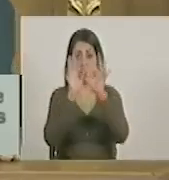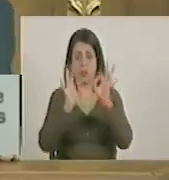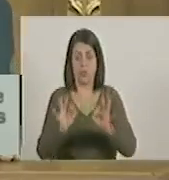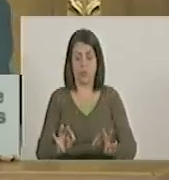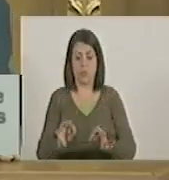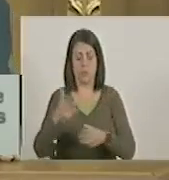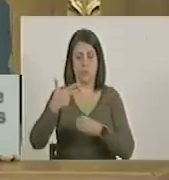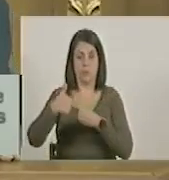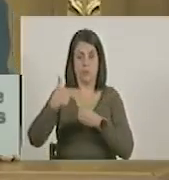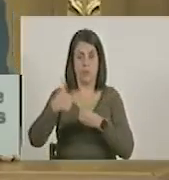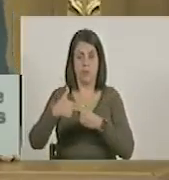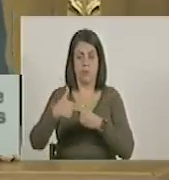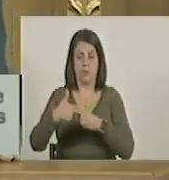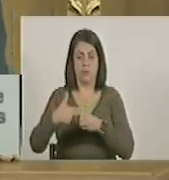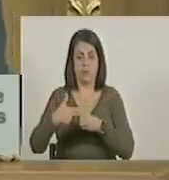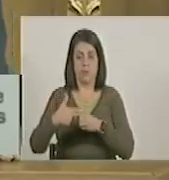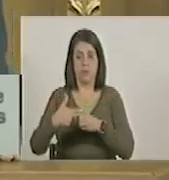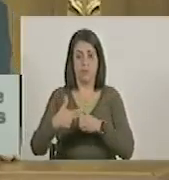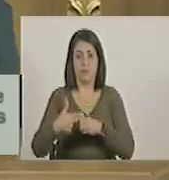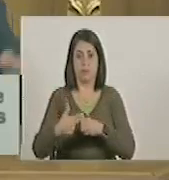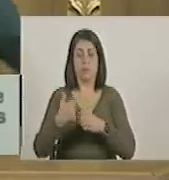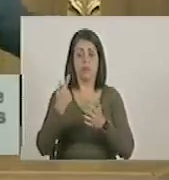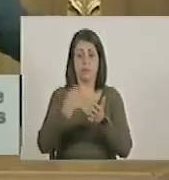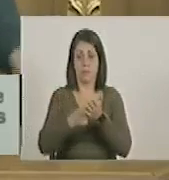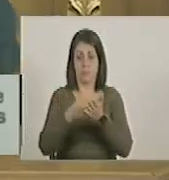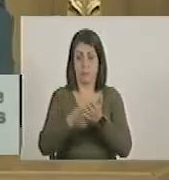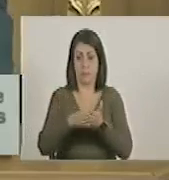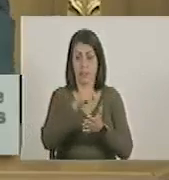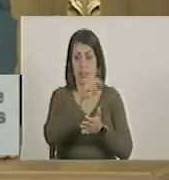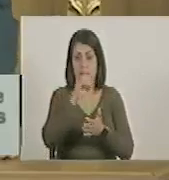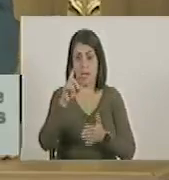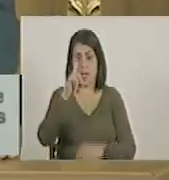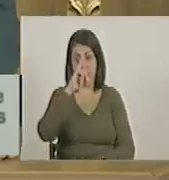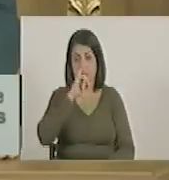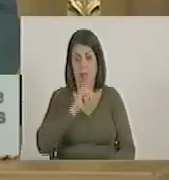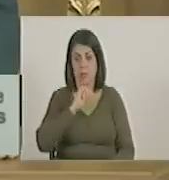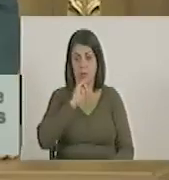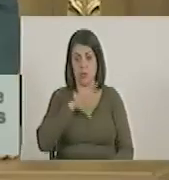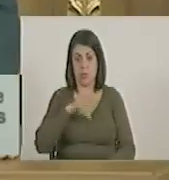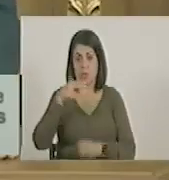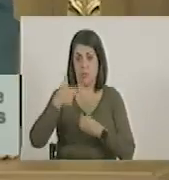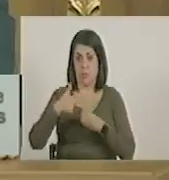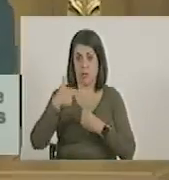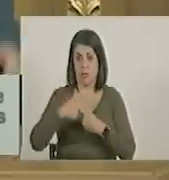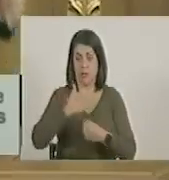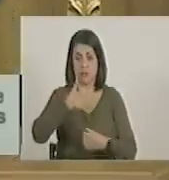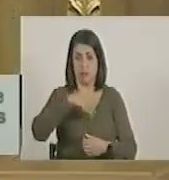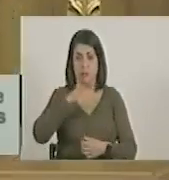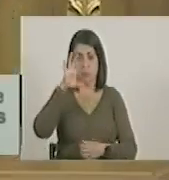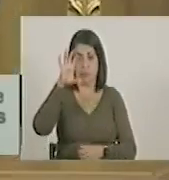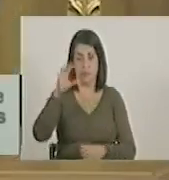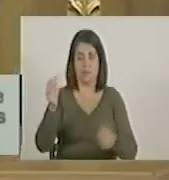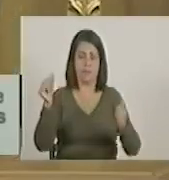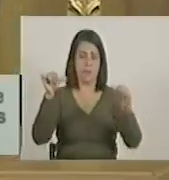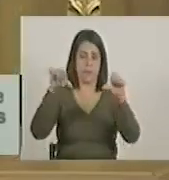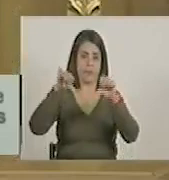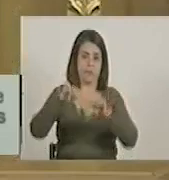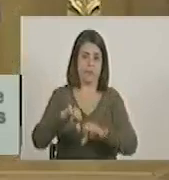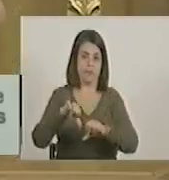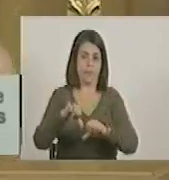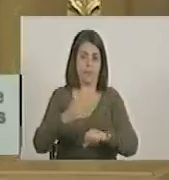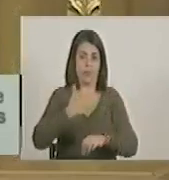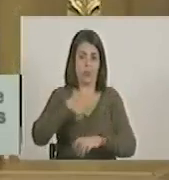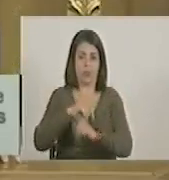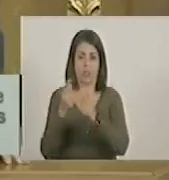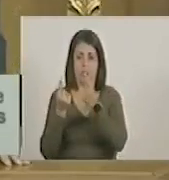petrolero, el modelo rentista, ya 100 años de historia petrolera de nuestro país, fue deformando a